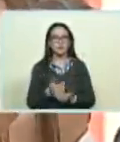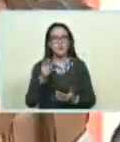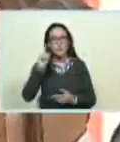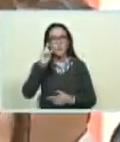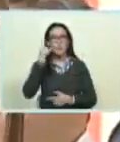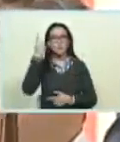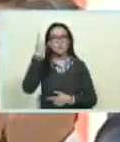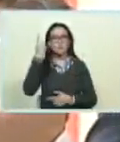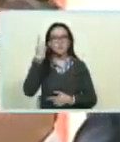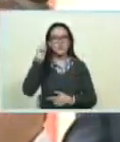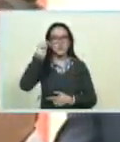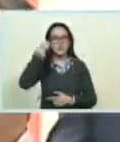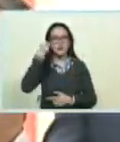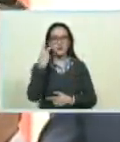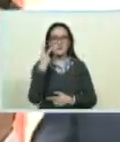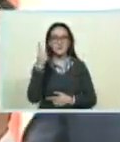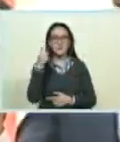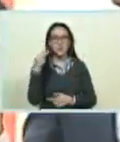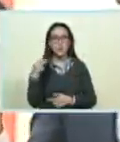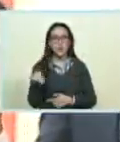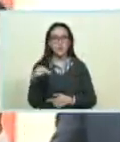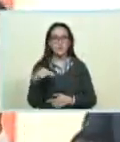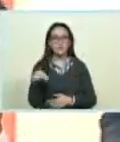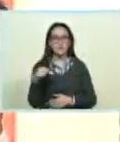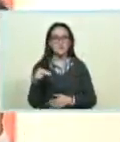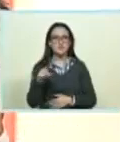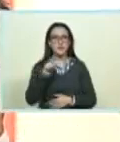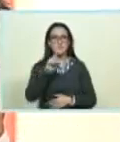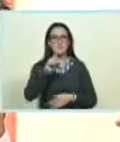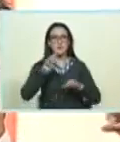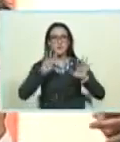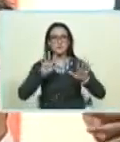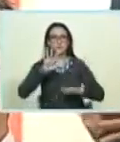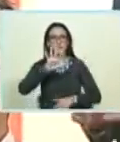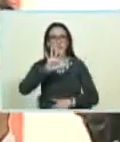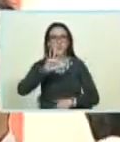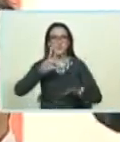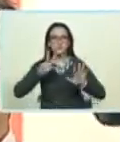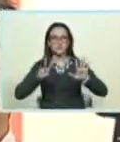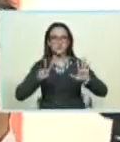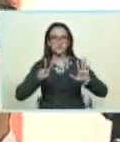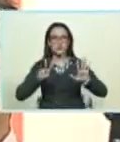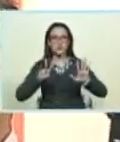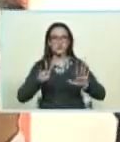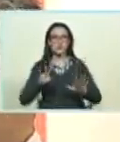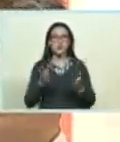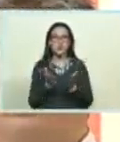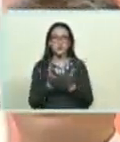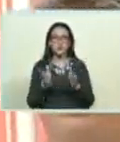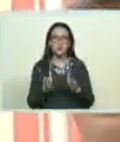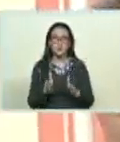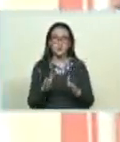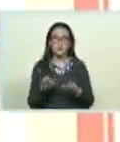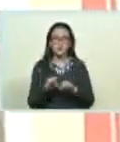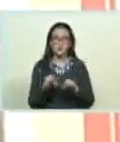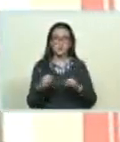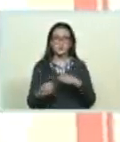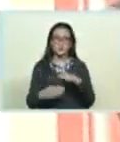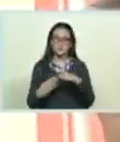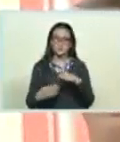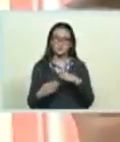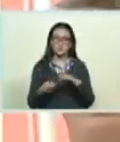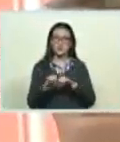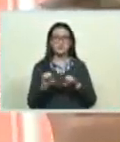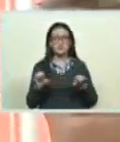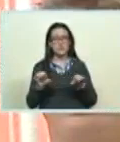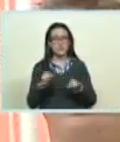día como hoy, un 21 de noviembre de 1957, los estudiantes de educación media y los